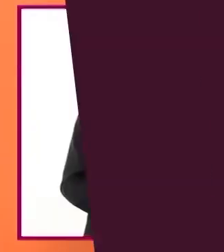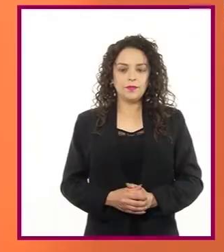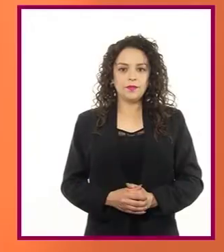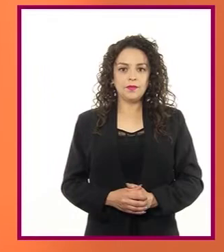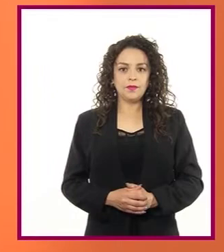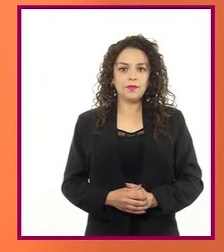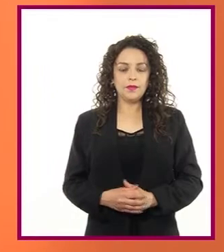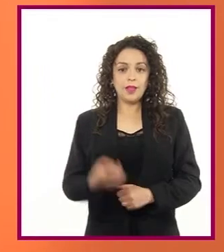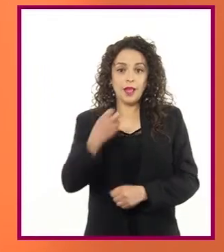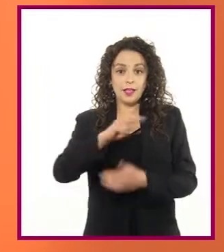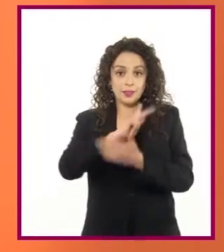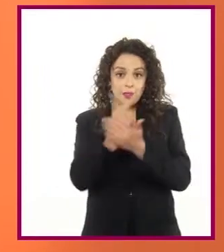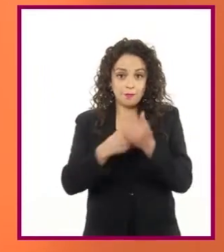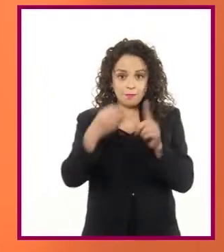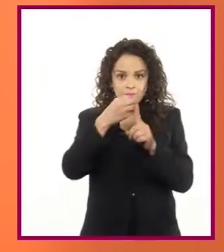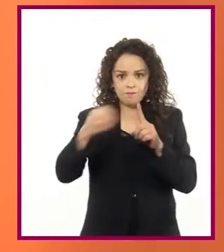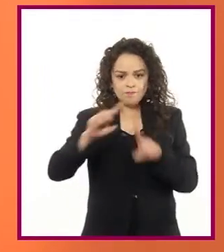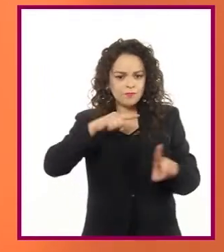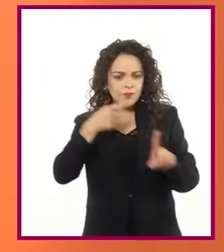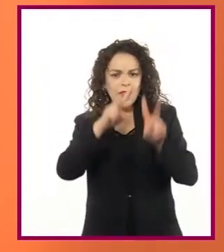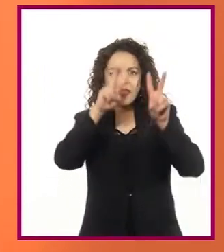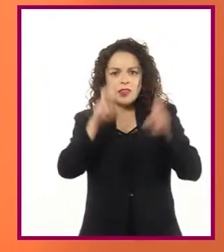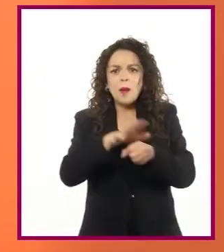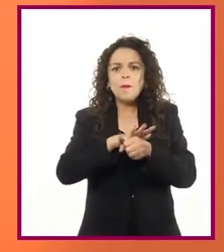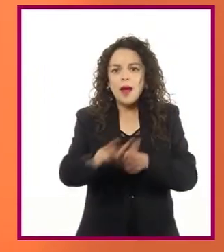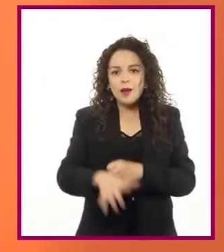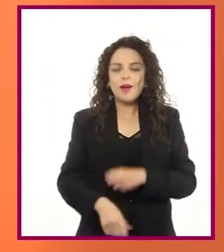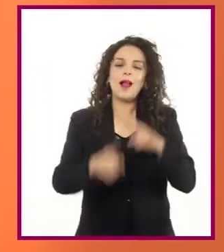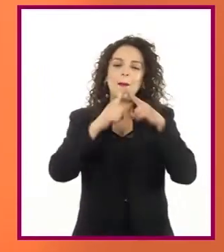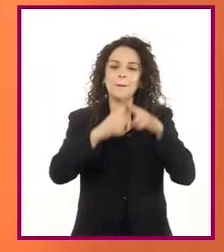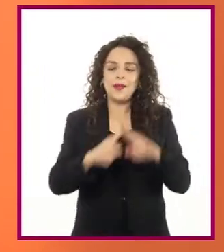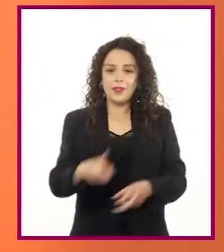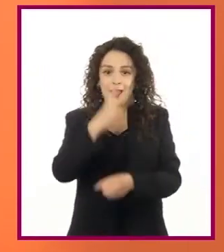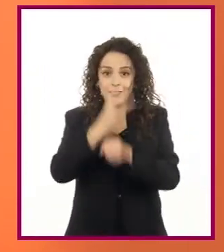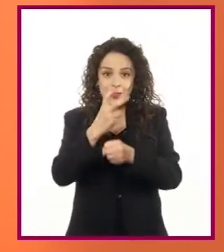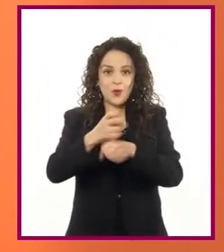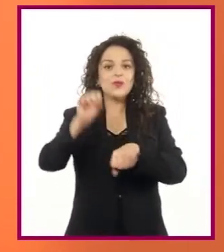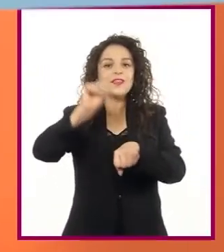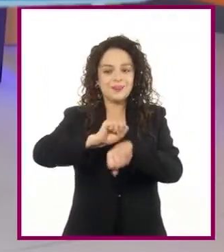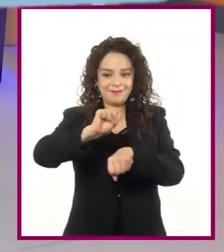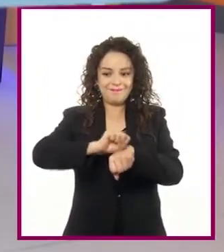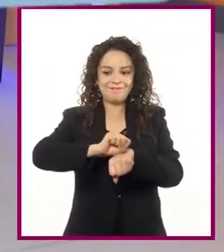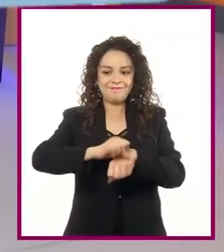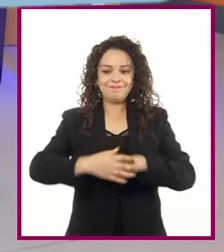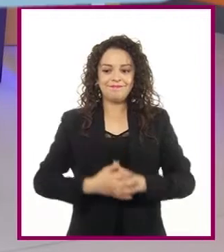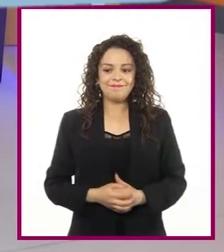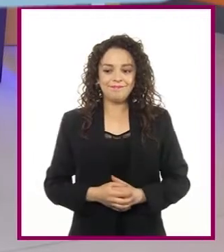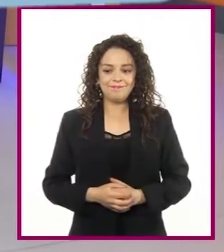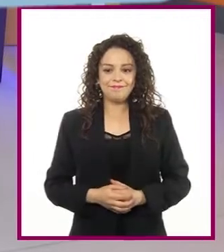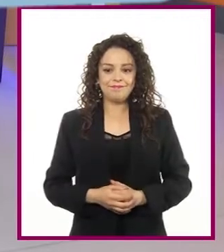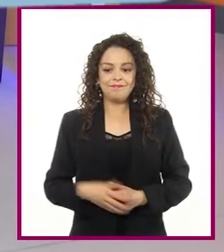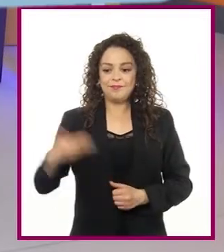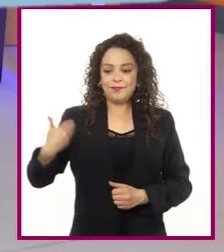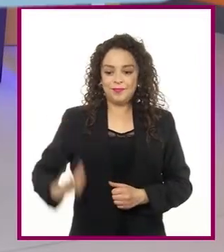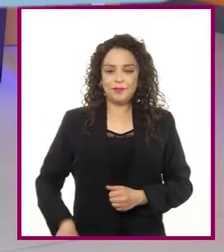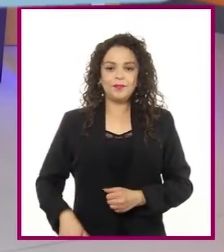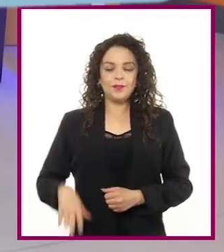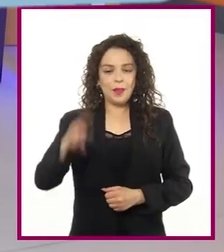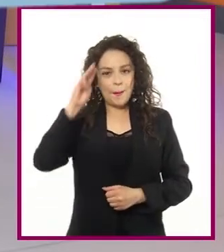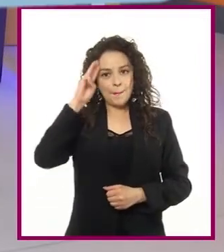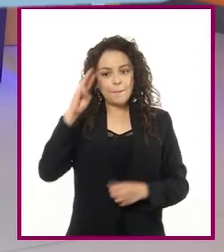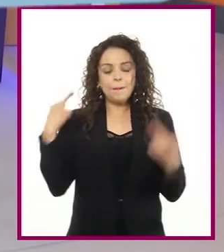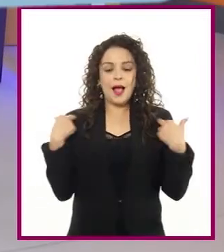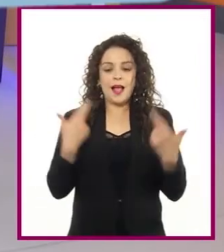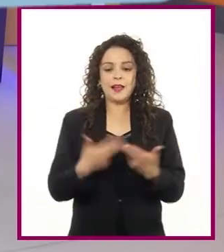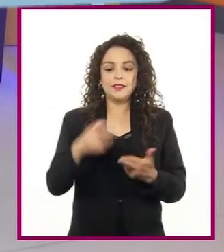Esta sesión corresponde a la asignatura de Matemáticas para segundo grado de secundaria. Yo soy el maestro Saúl Huertas